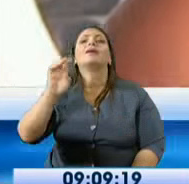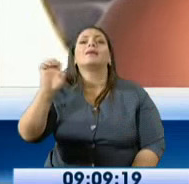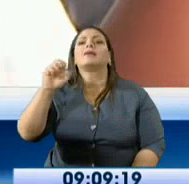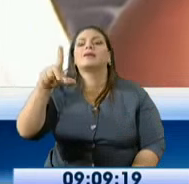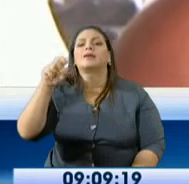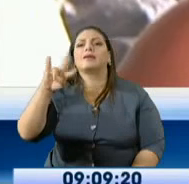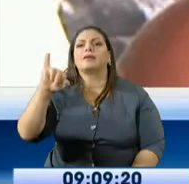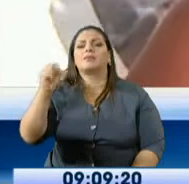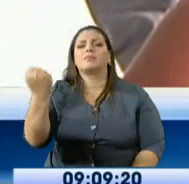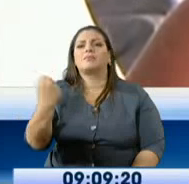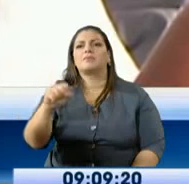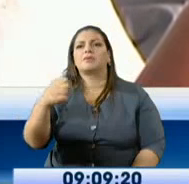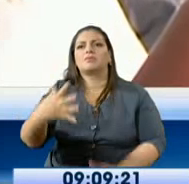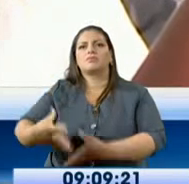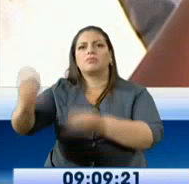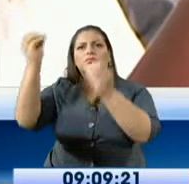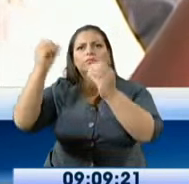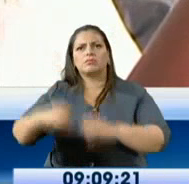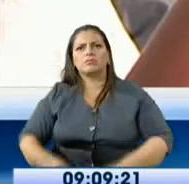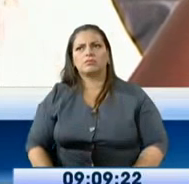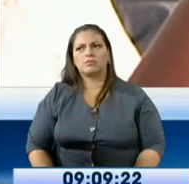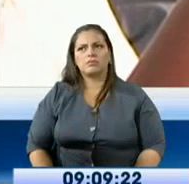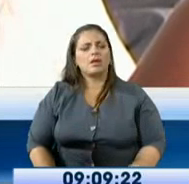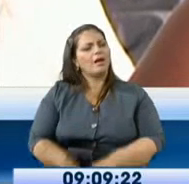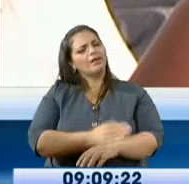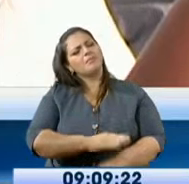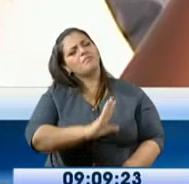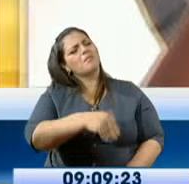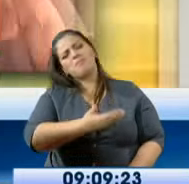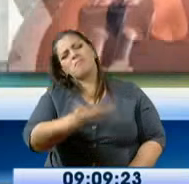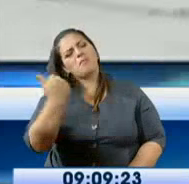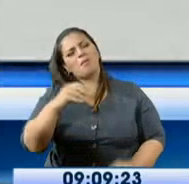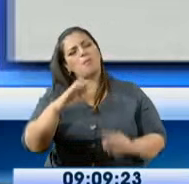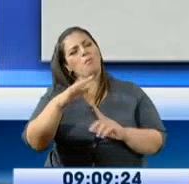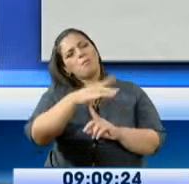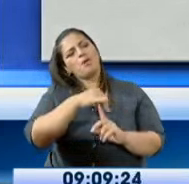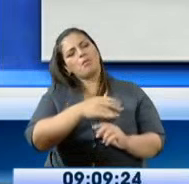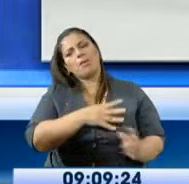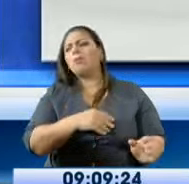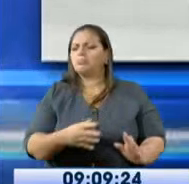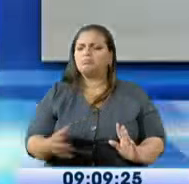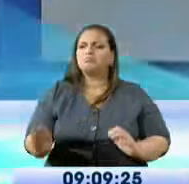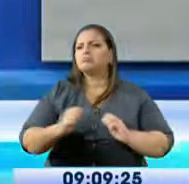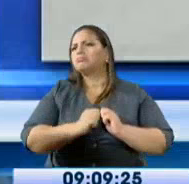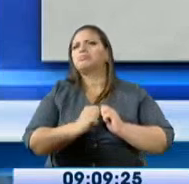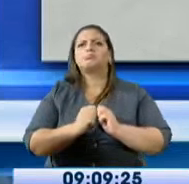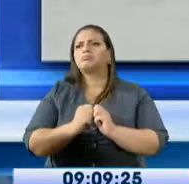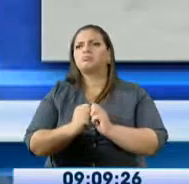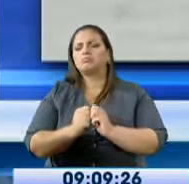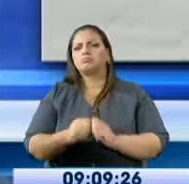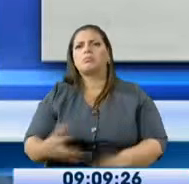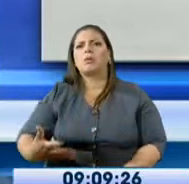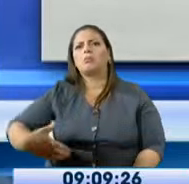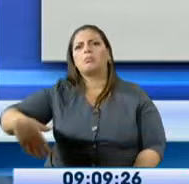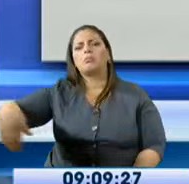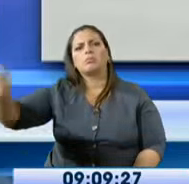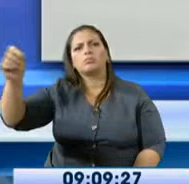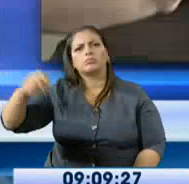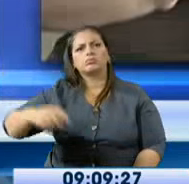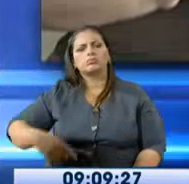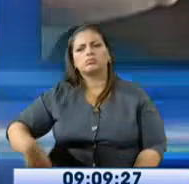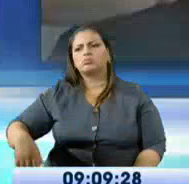Le digo, sí, ya se va. Mi hijo se fue. Bueno, yo dije de se haber encontrado con algún amigo, alguna amiga, ya de regresar.